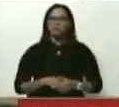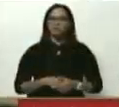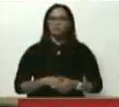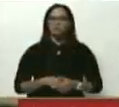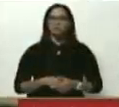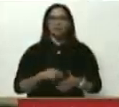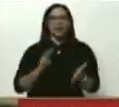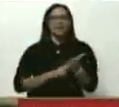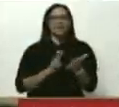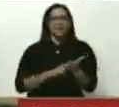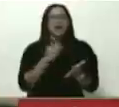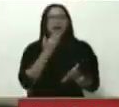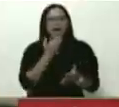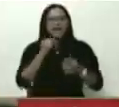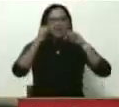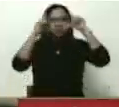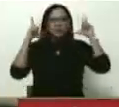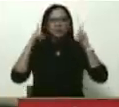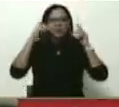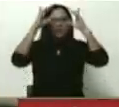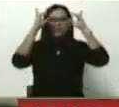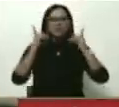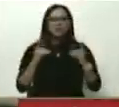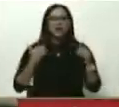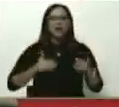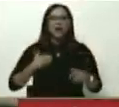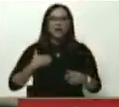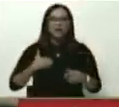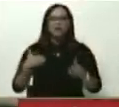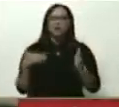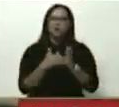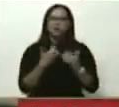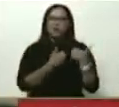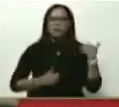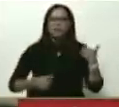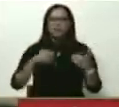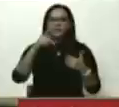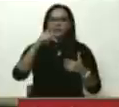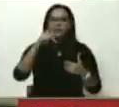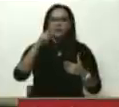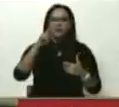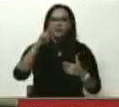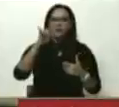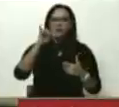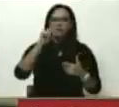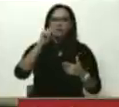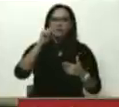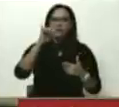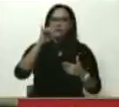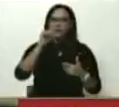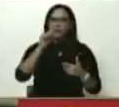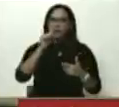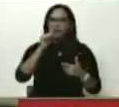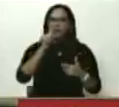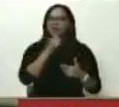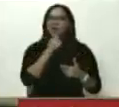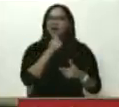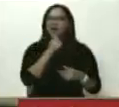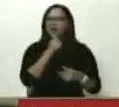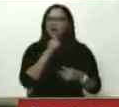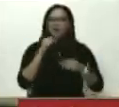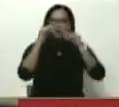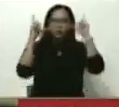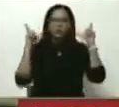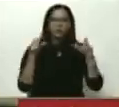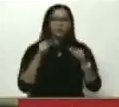¿En verdad a alguien le sorprende la decisión en Argentina contra la presidenta Cristina? ¿A quién le sorprende eso? Eso estaba